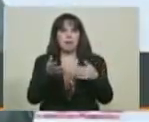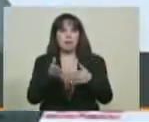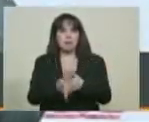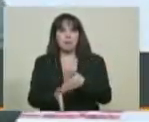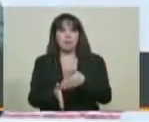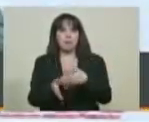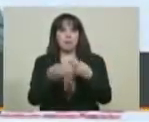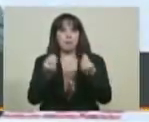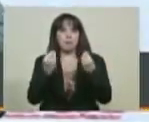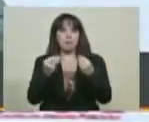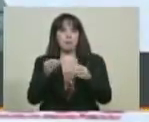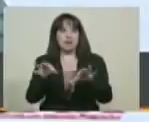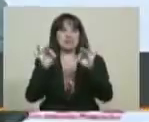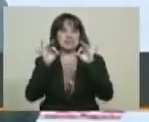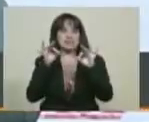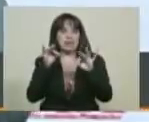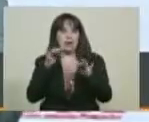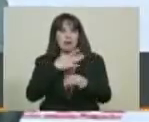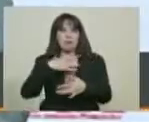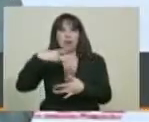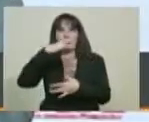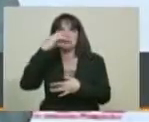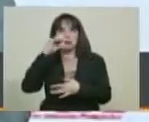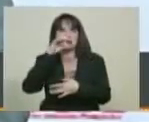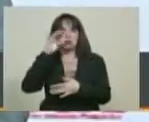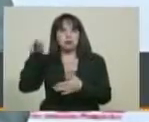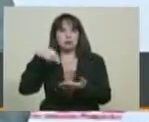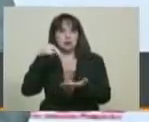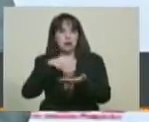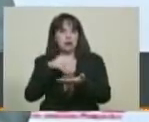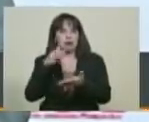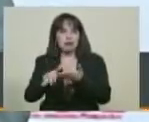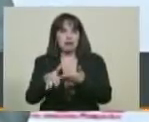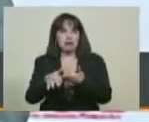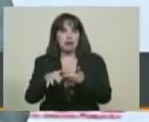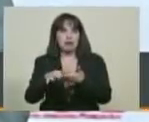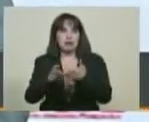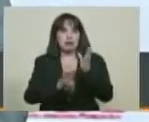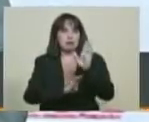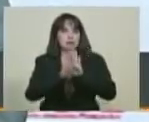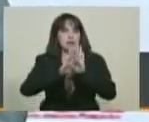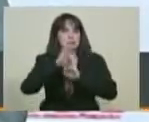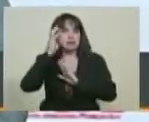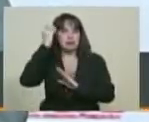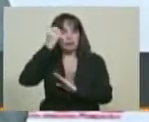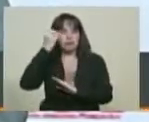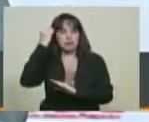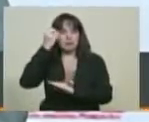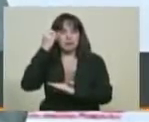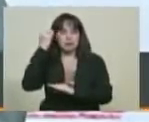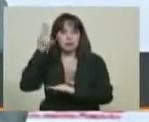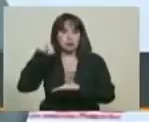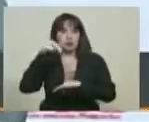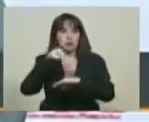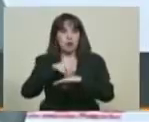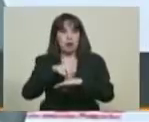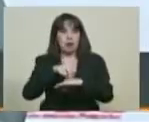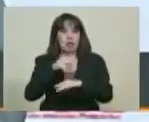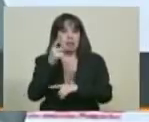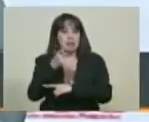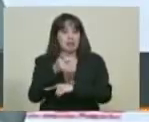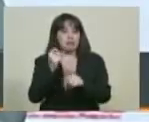Muy especial para el espíritu nacional. Para el desarrollo del pensamiento nacional. El